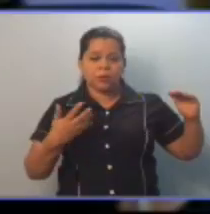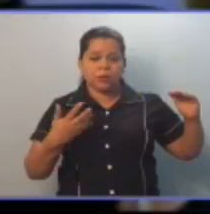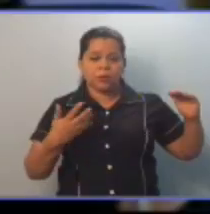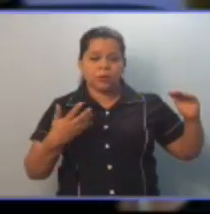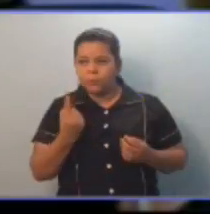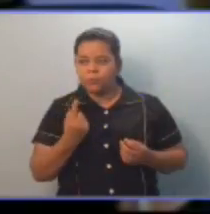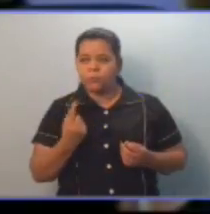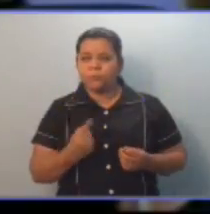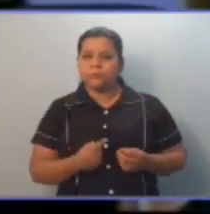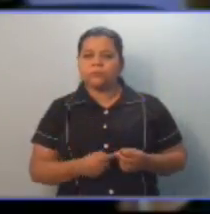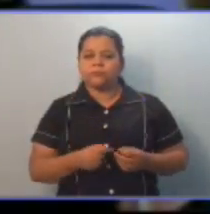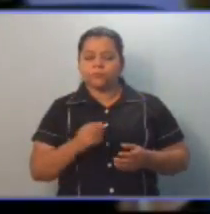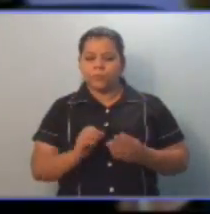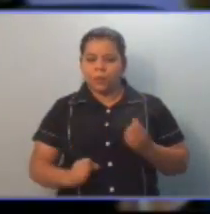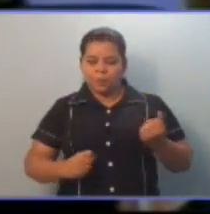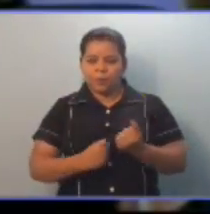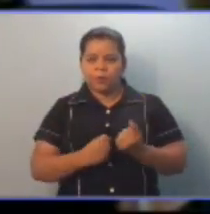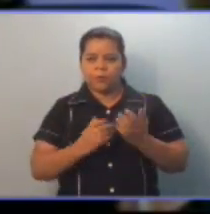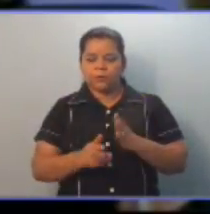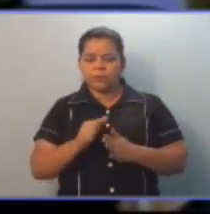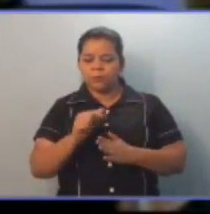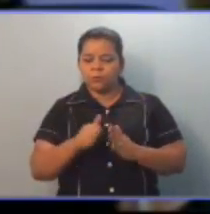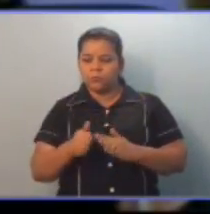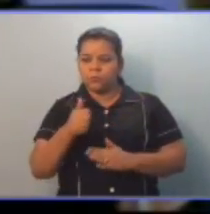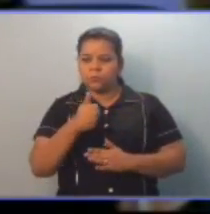fortalecer la institucionalidad y la estabilidad,